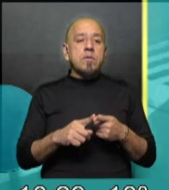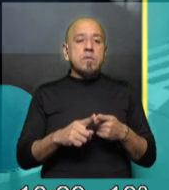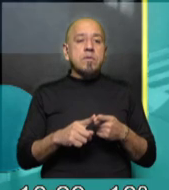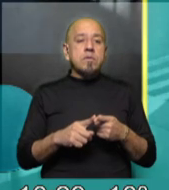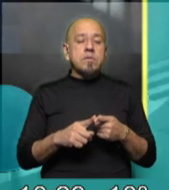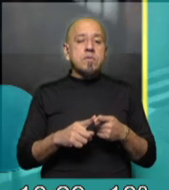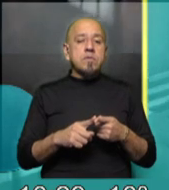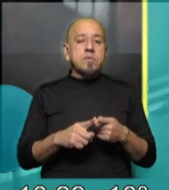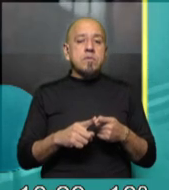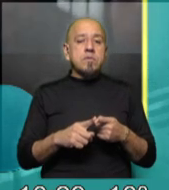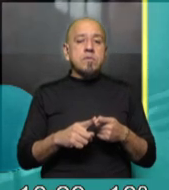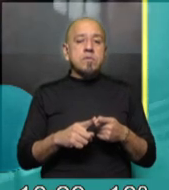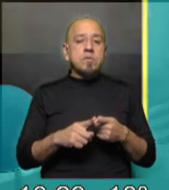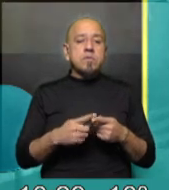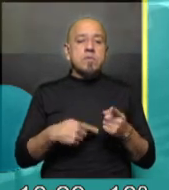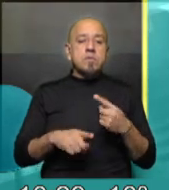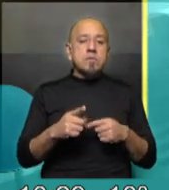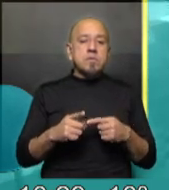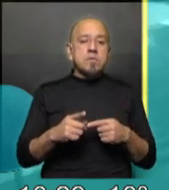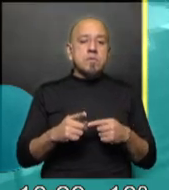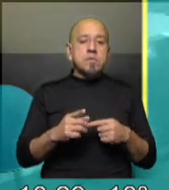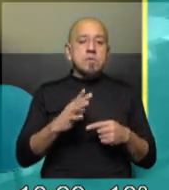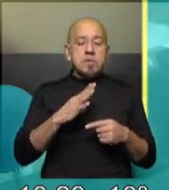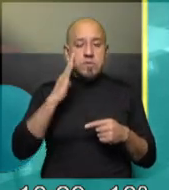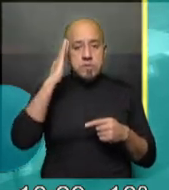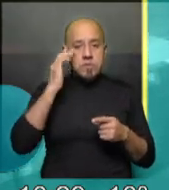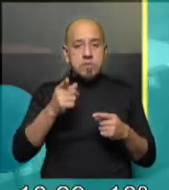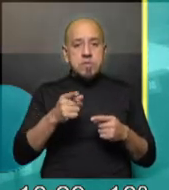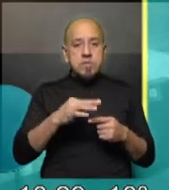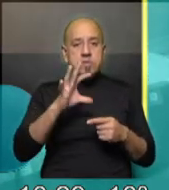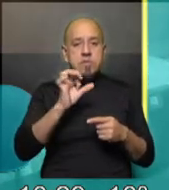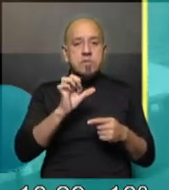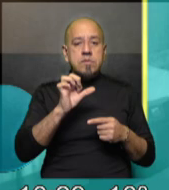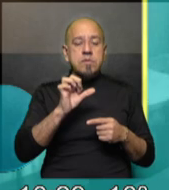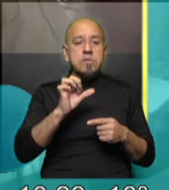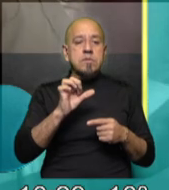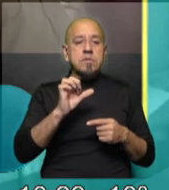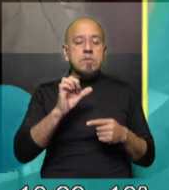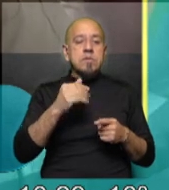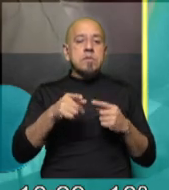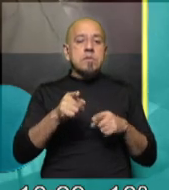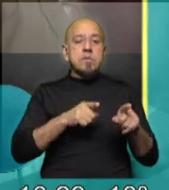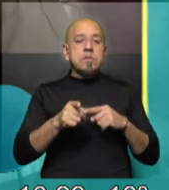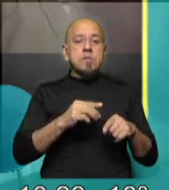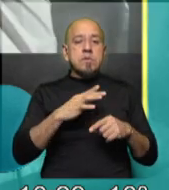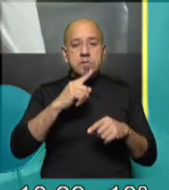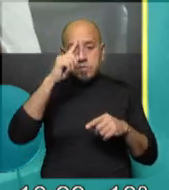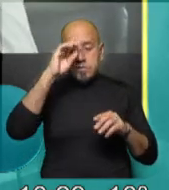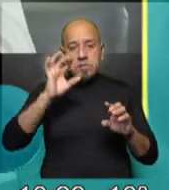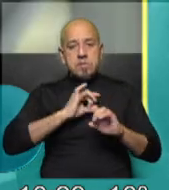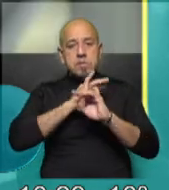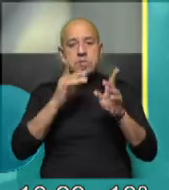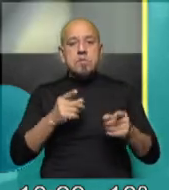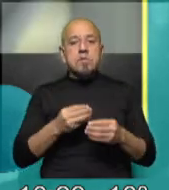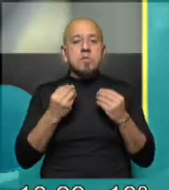Bueno, la dirige Daniel Burman y Sebastián... Ya sabremos, Fito. Y Sebastián Borstein la tienen clarísima en cuanto a